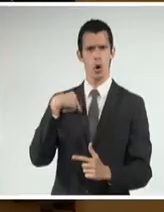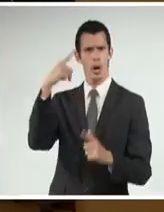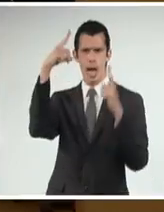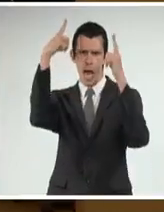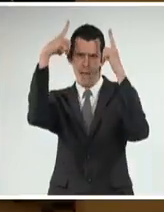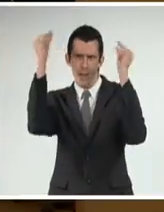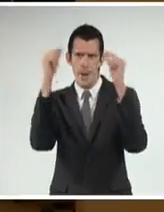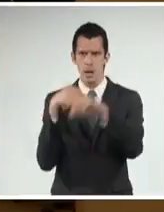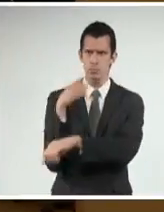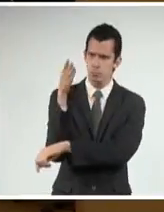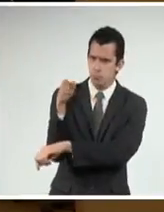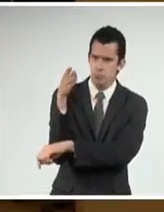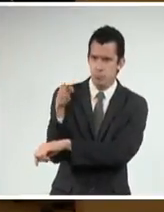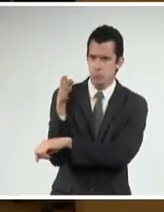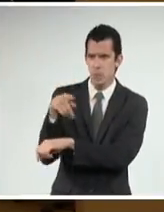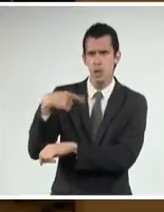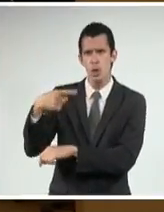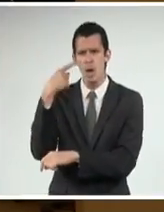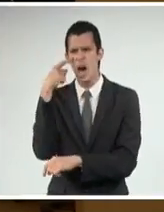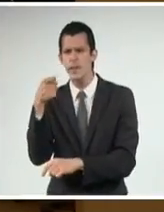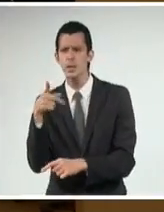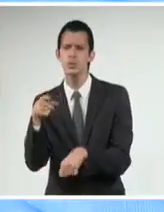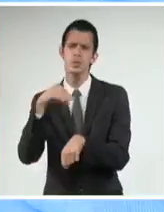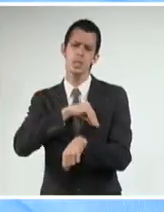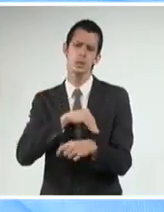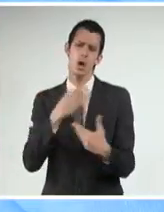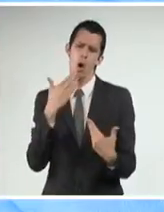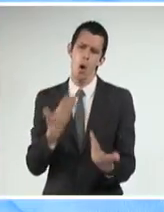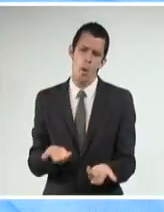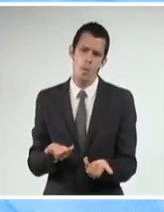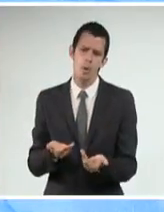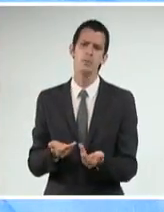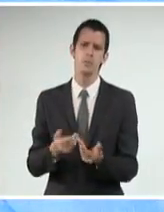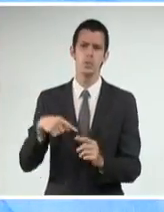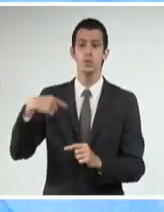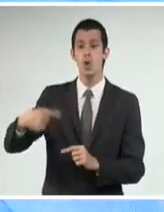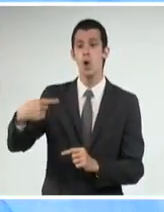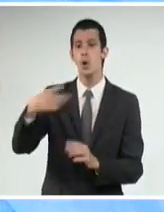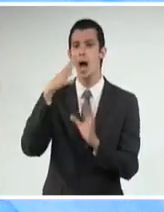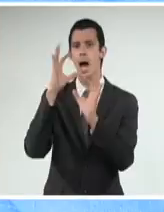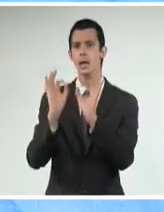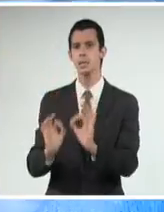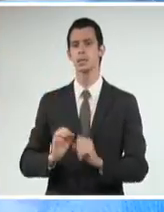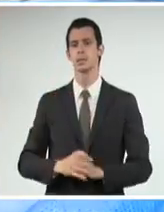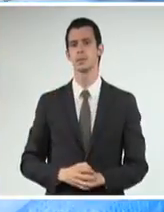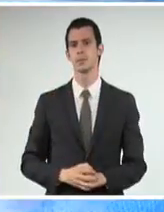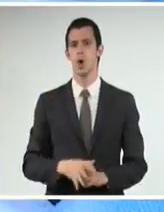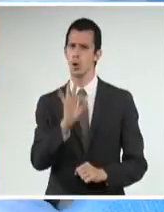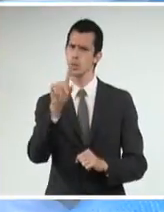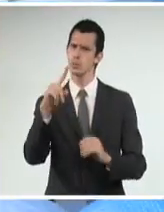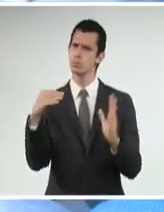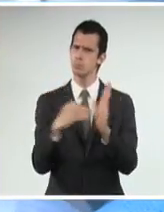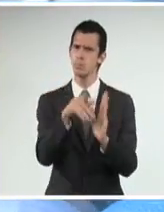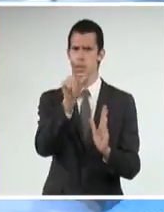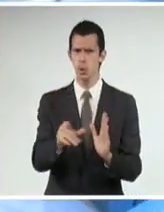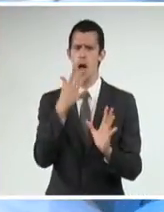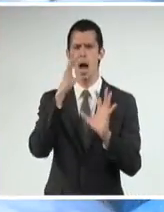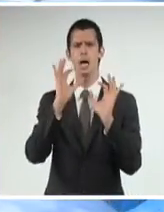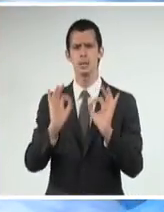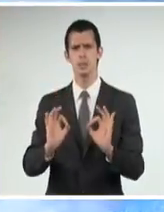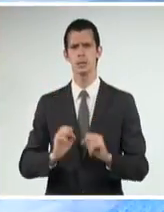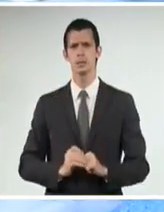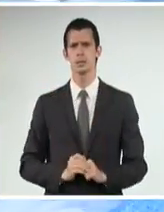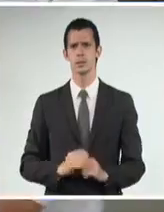entre sospechosos y confirmados ingresados en el hogar. Este procedimiento se sustenta en la labor de unos 11.000